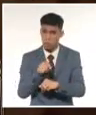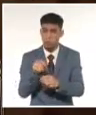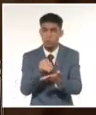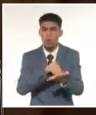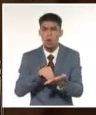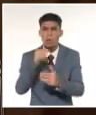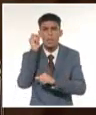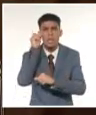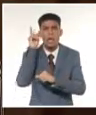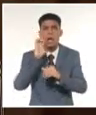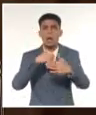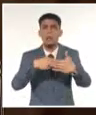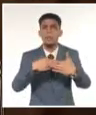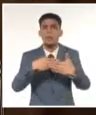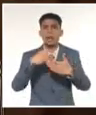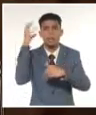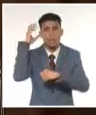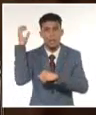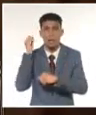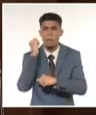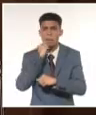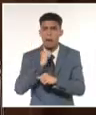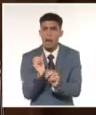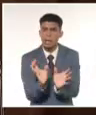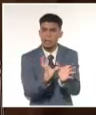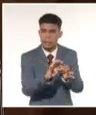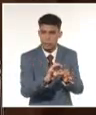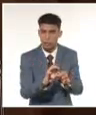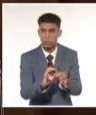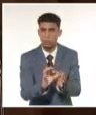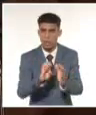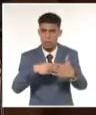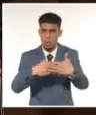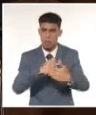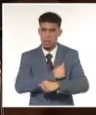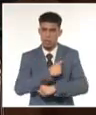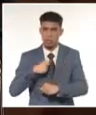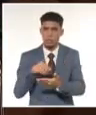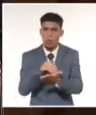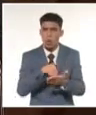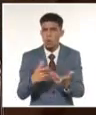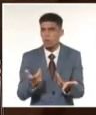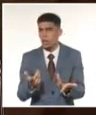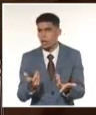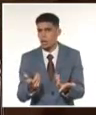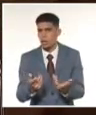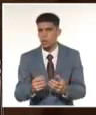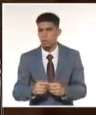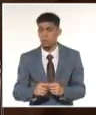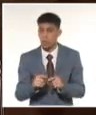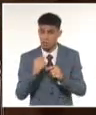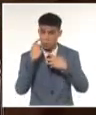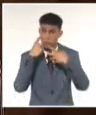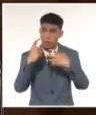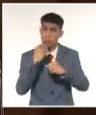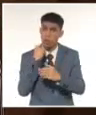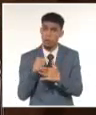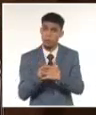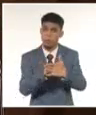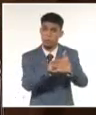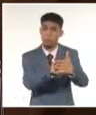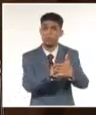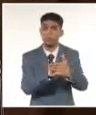iniciativa de las empresas estatales para sumar al sector no estatal, para hacerlo ese complemento que necesitamos en el reimpulso de la